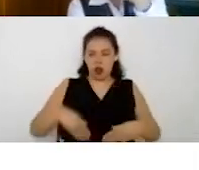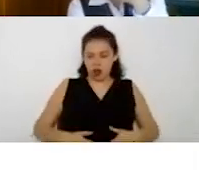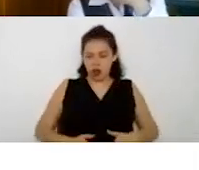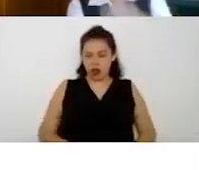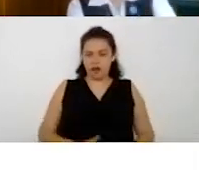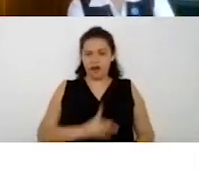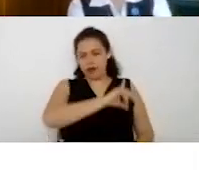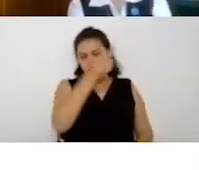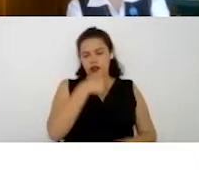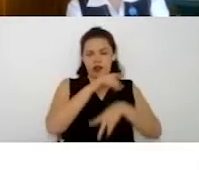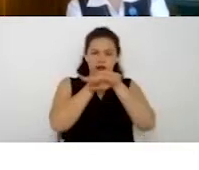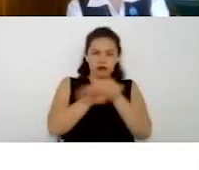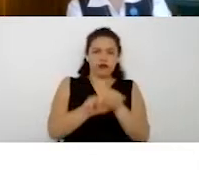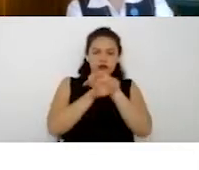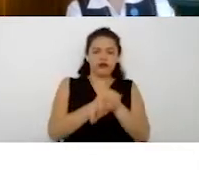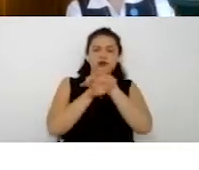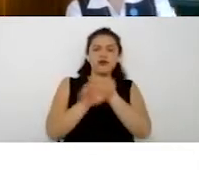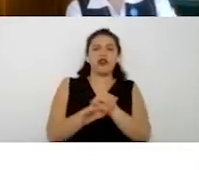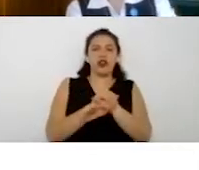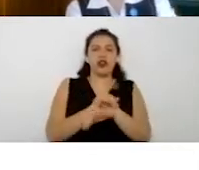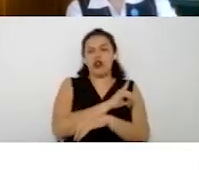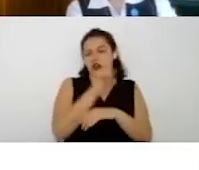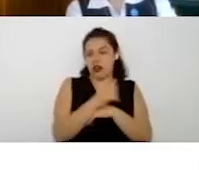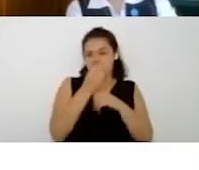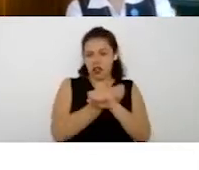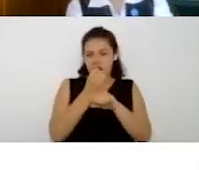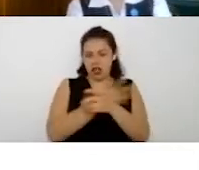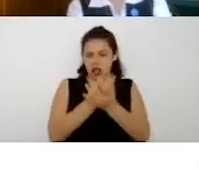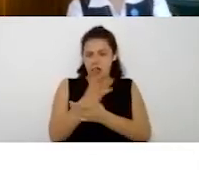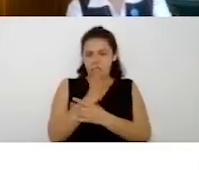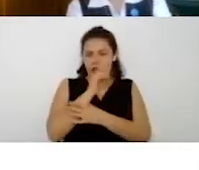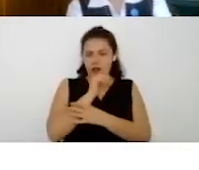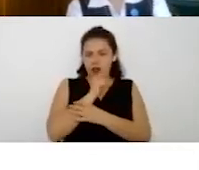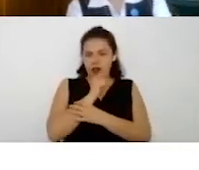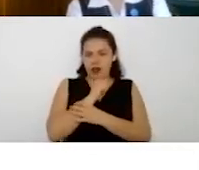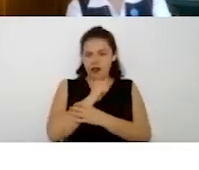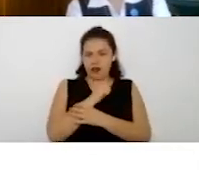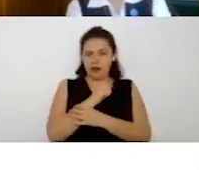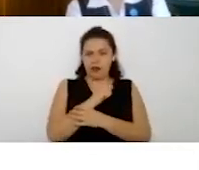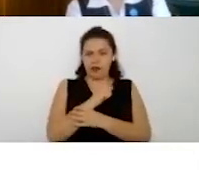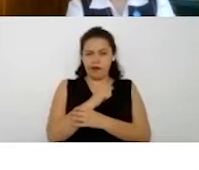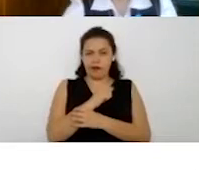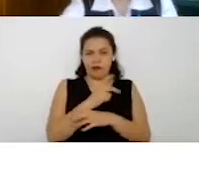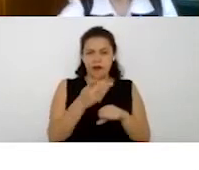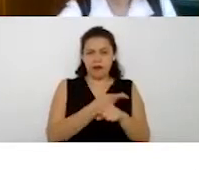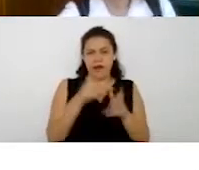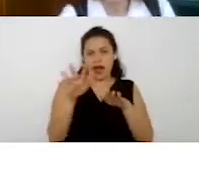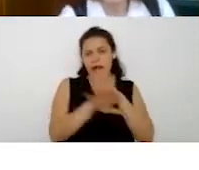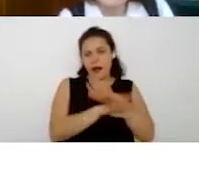con las compresiones y esa sangre al no tener por dónde salir, lo que va a pasar es que, además de agravar la